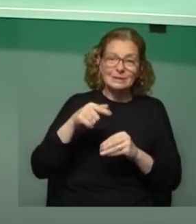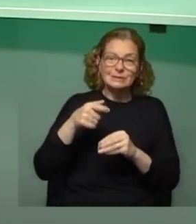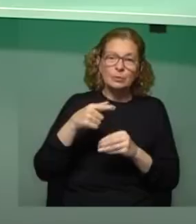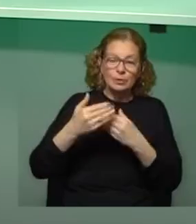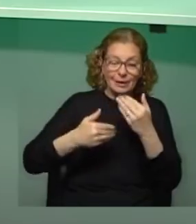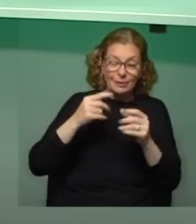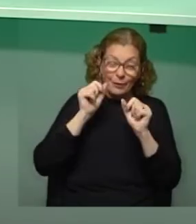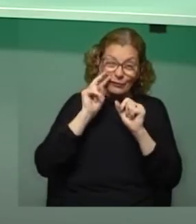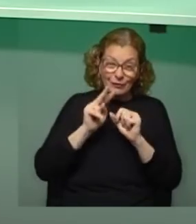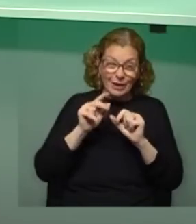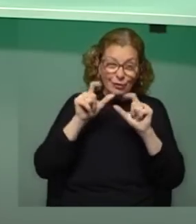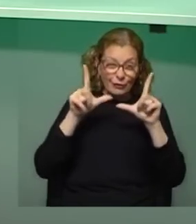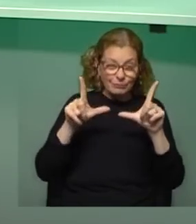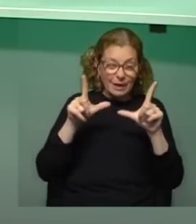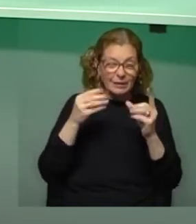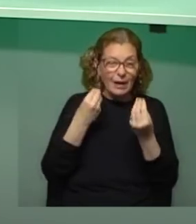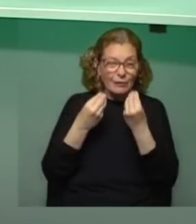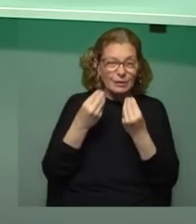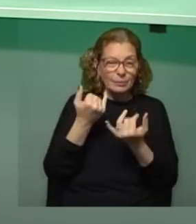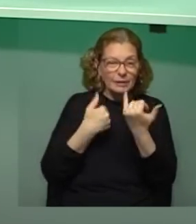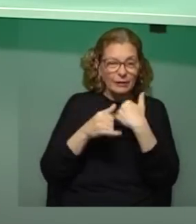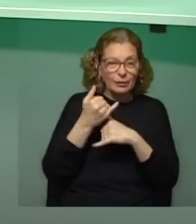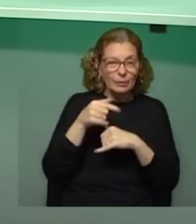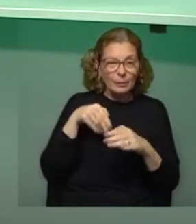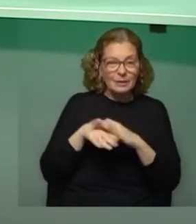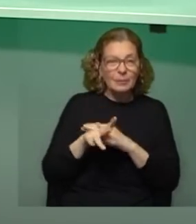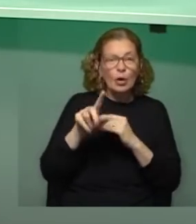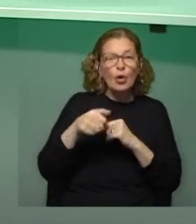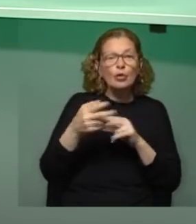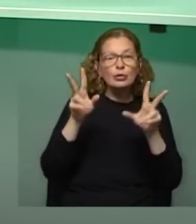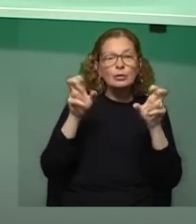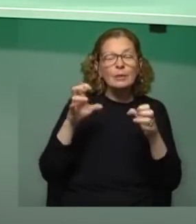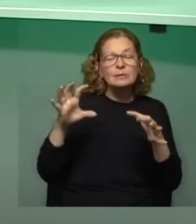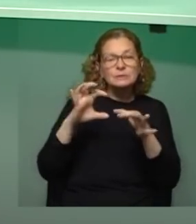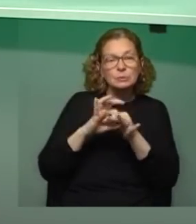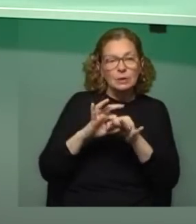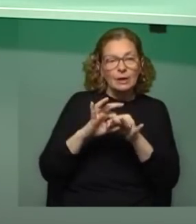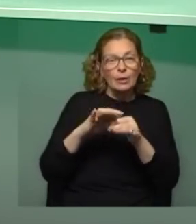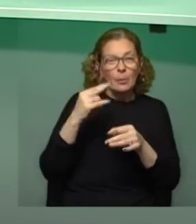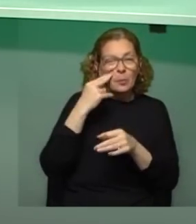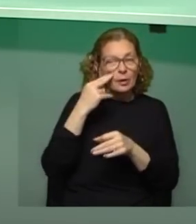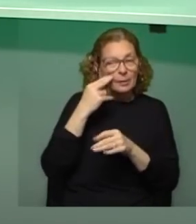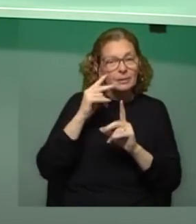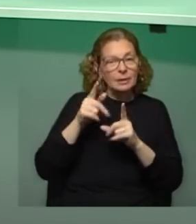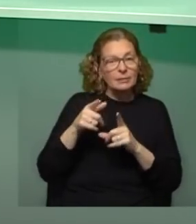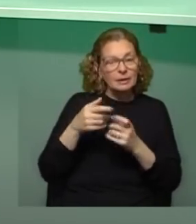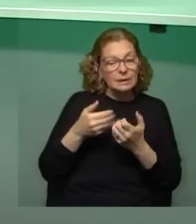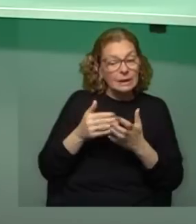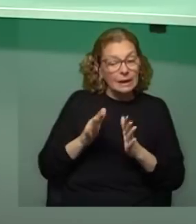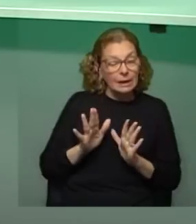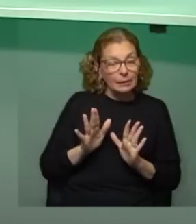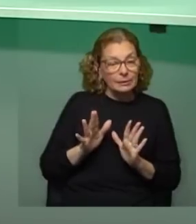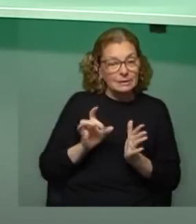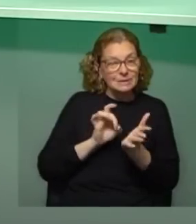Seguiremos atentos a la información que surja Desde allí y ahora nos metemos en otros asuntos vinculados a frentes conflictivos que se abren en